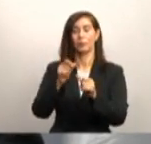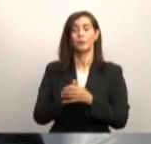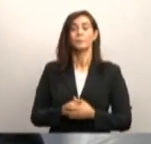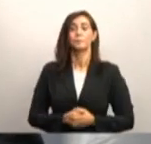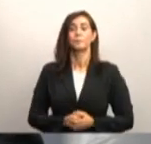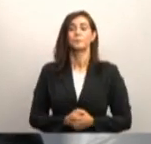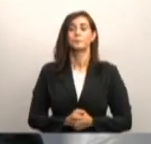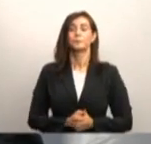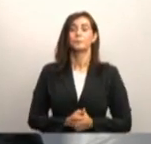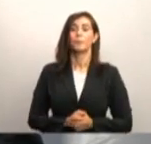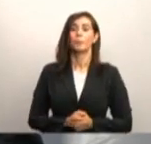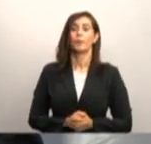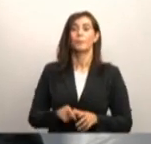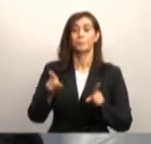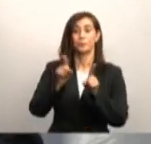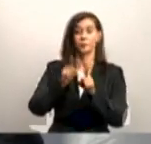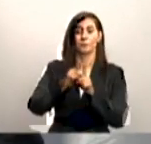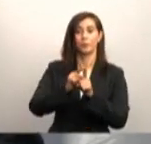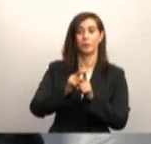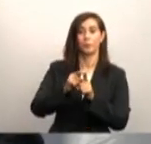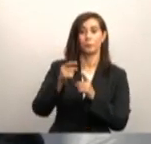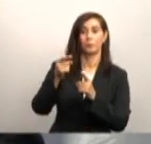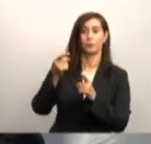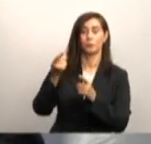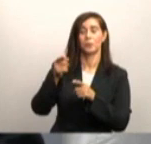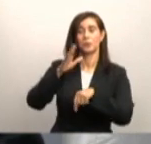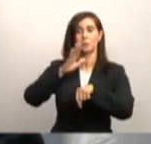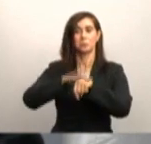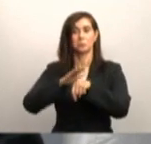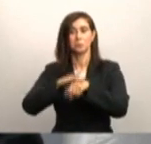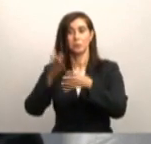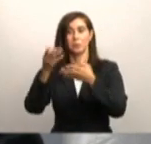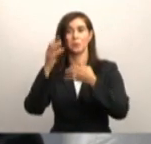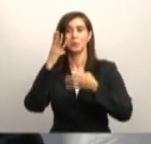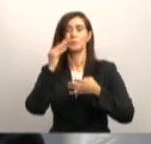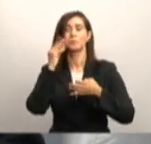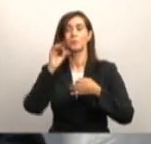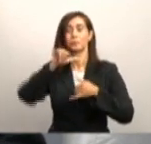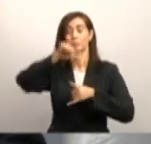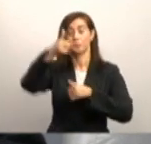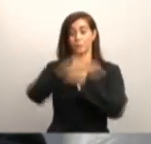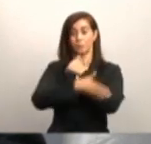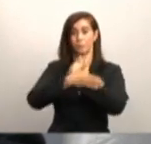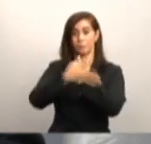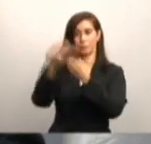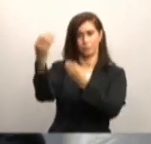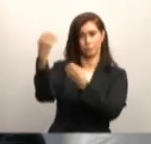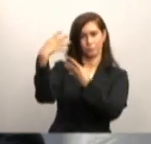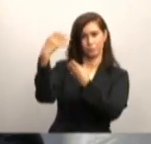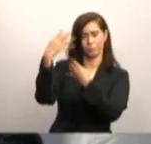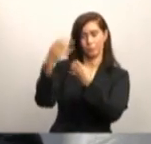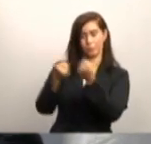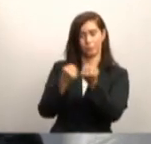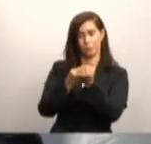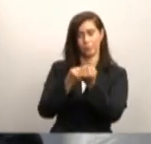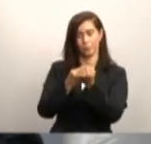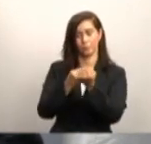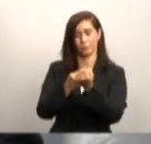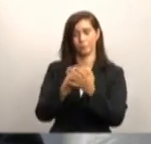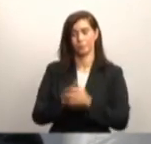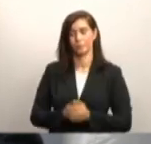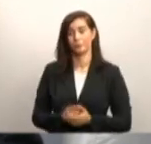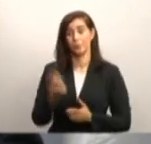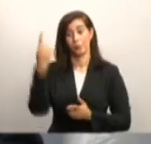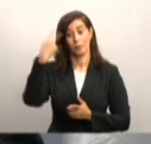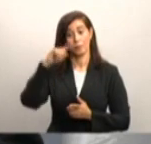búsqueda de asesoría internacional también, que va acompañando el manejo y la reestructuración. En lo